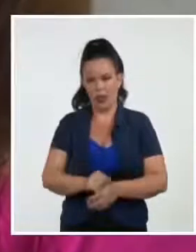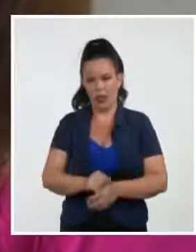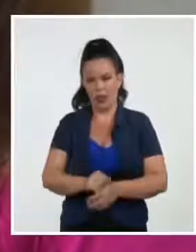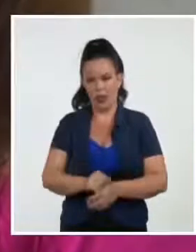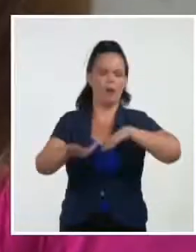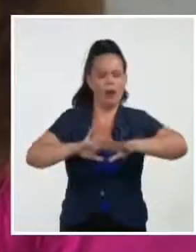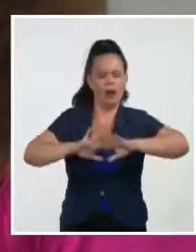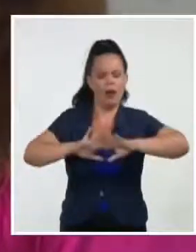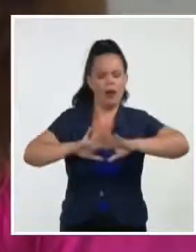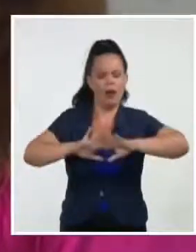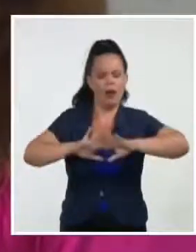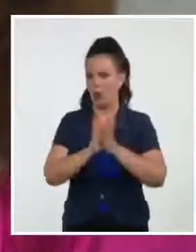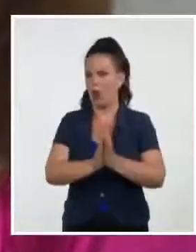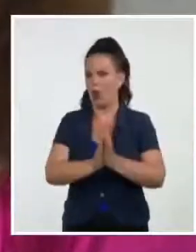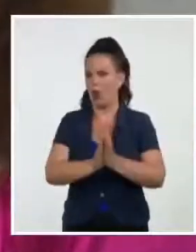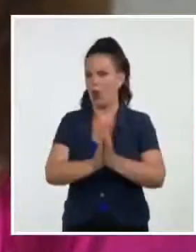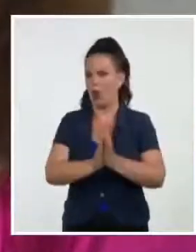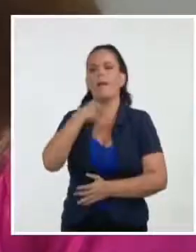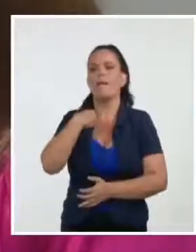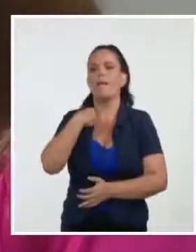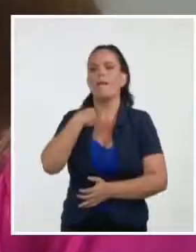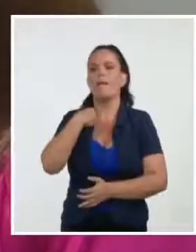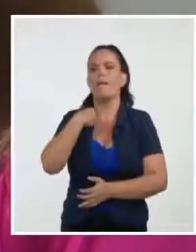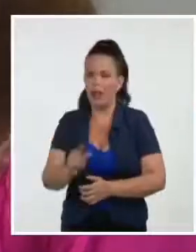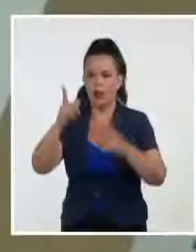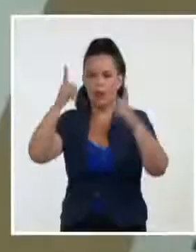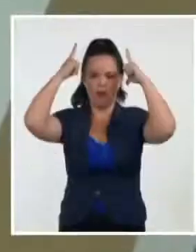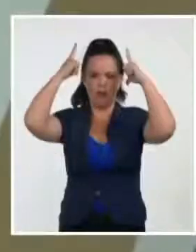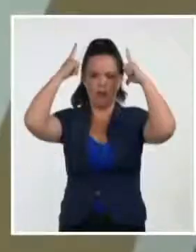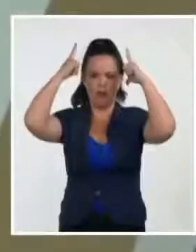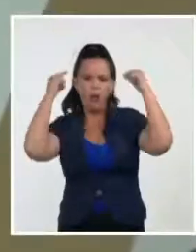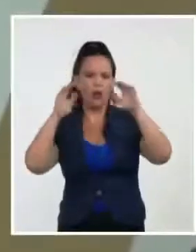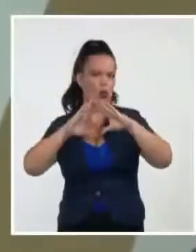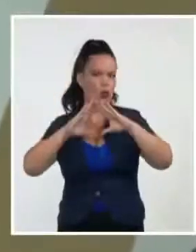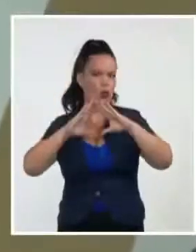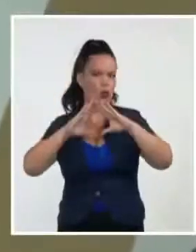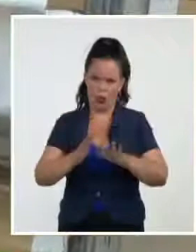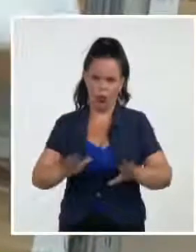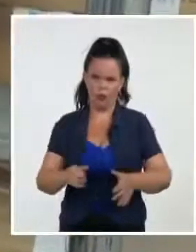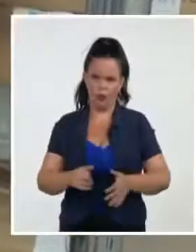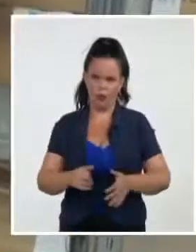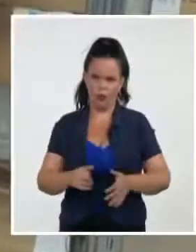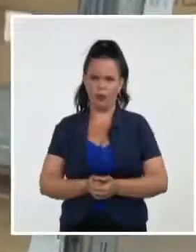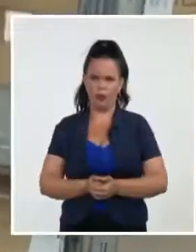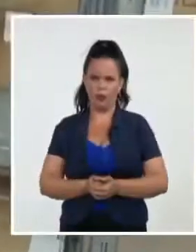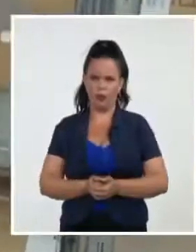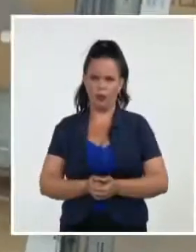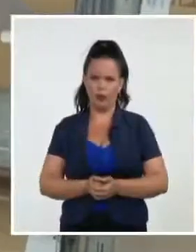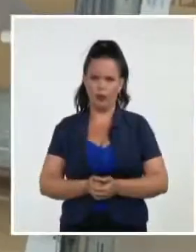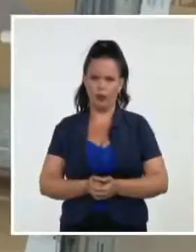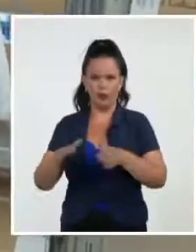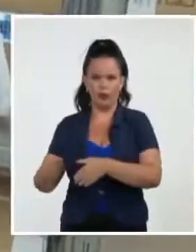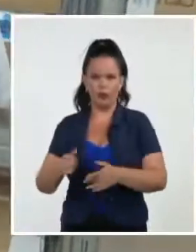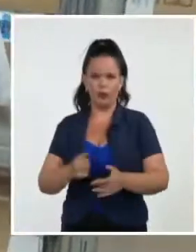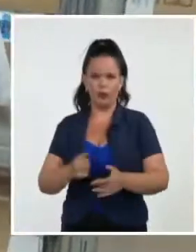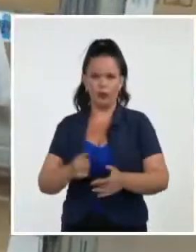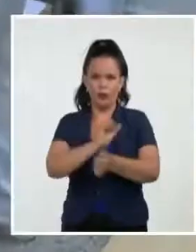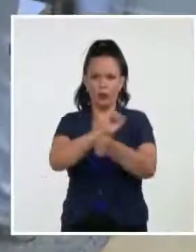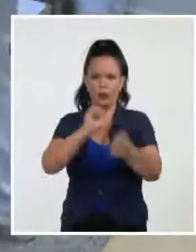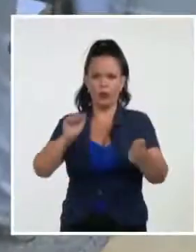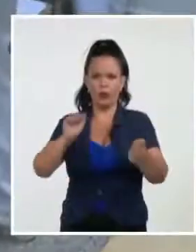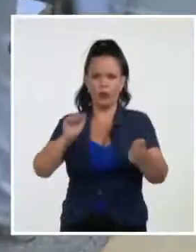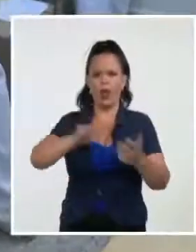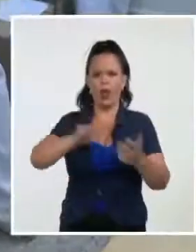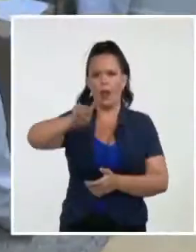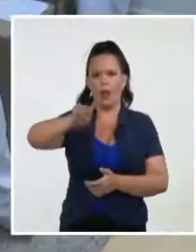y médicos y paramédicos para el inicio de la vacunación. Por su parte, con Soberana Plus, se inoculan a los pacientes que resultaron positivos